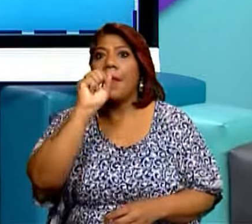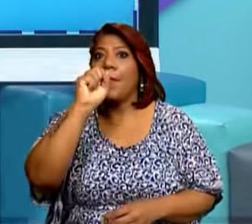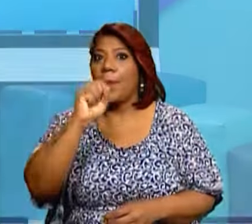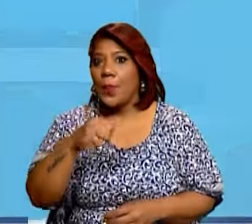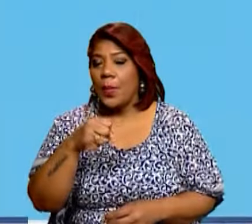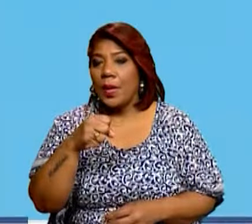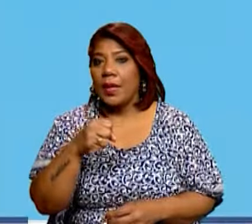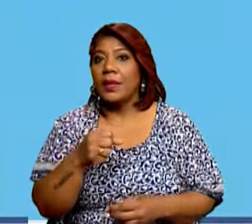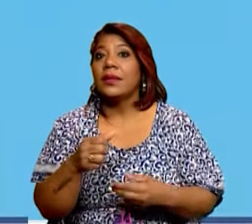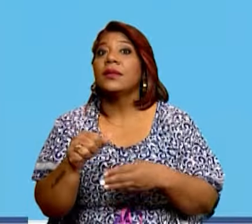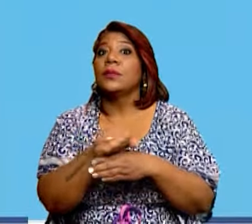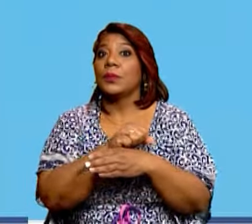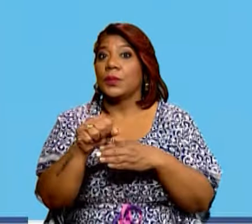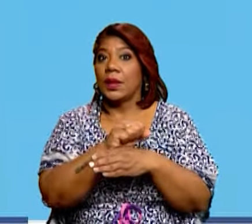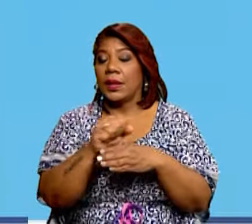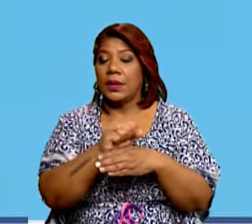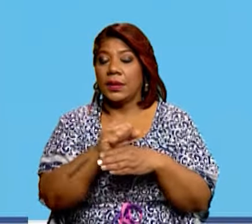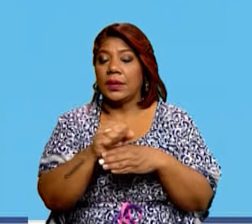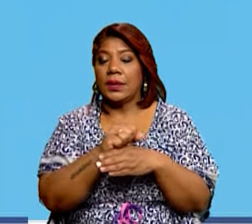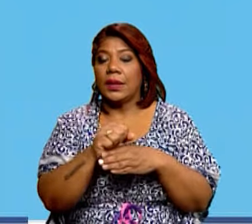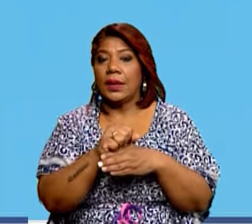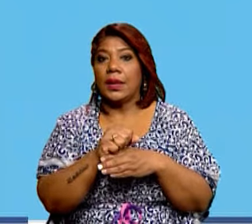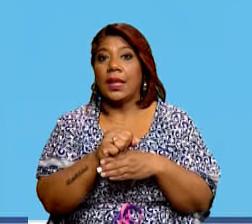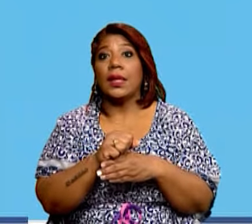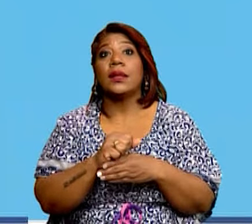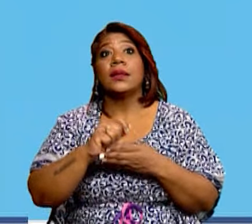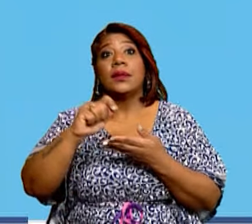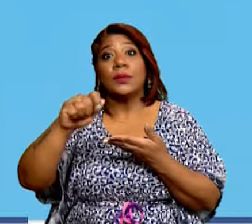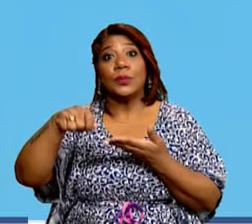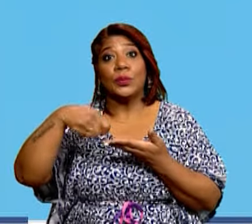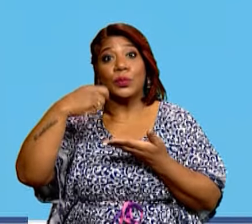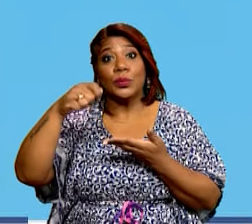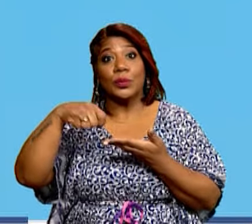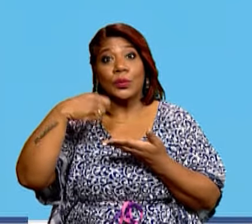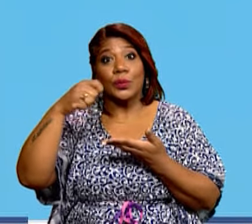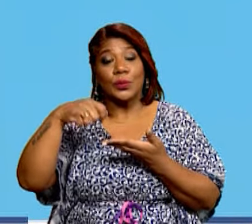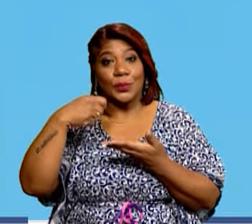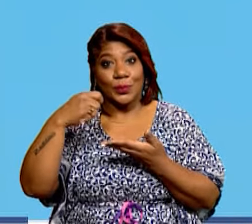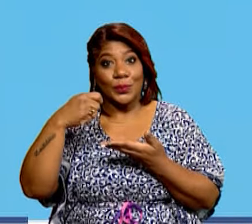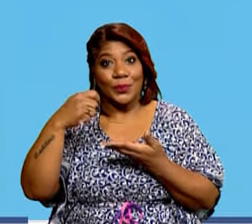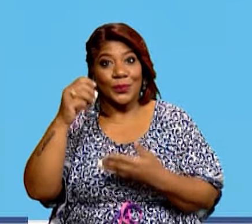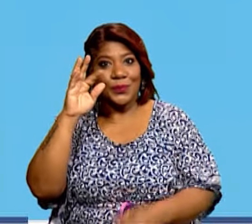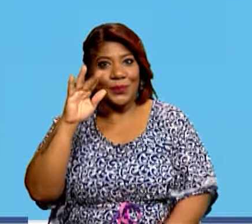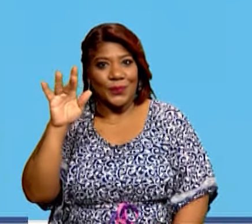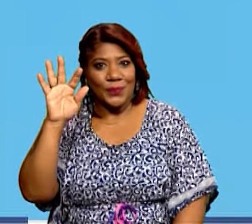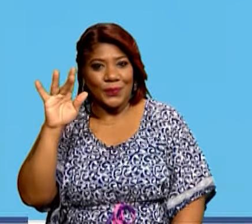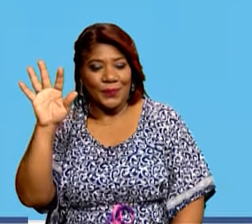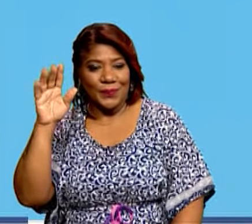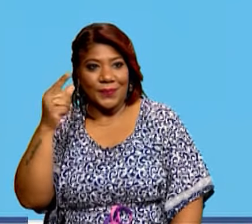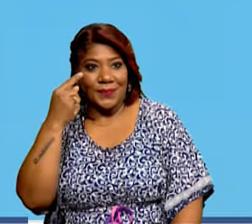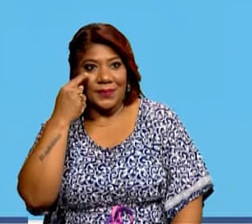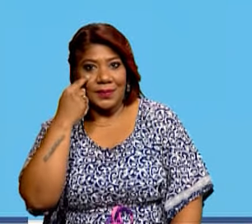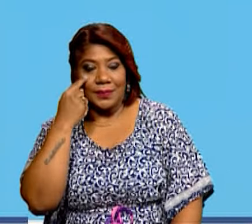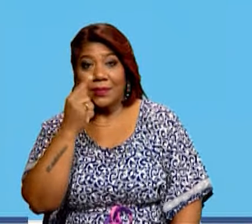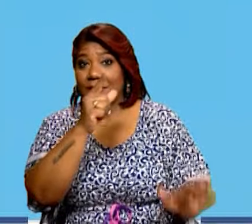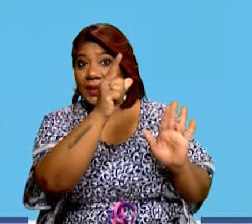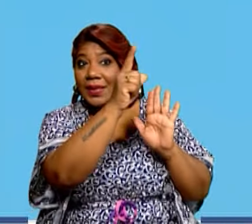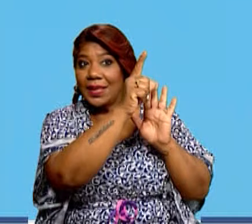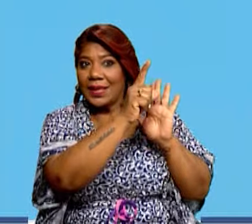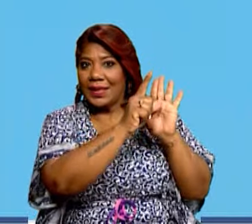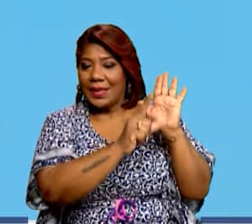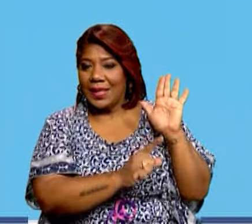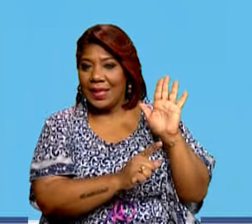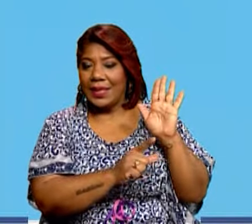1. A ver, en esta sopa de letras vamos a encontrar las provincias que puedes ver aquí. Recuerda realizar